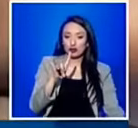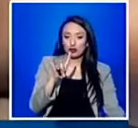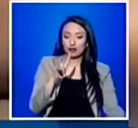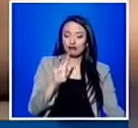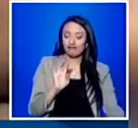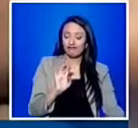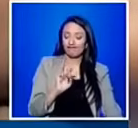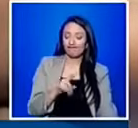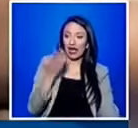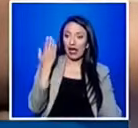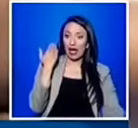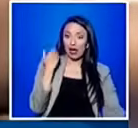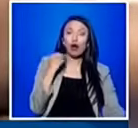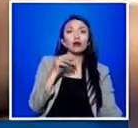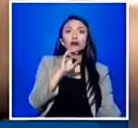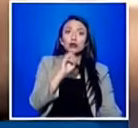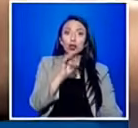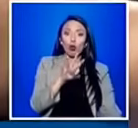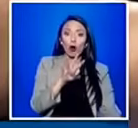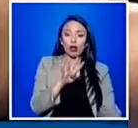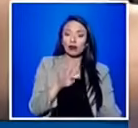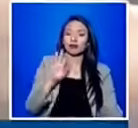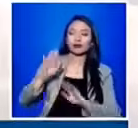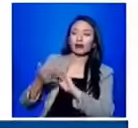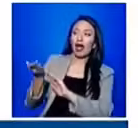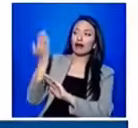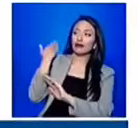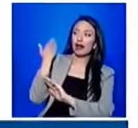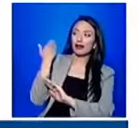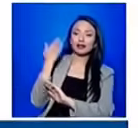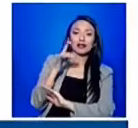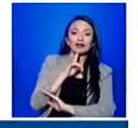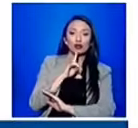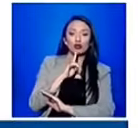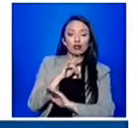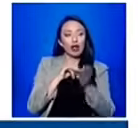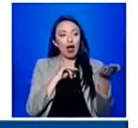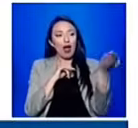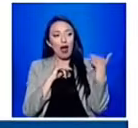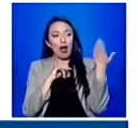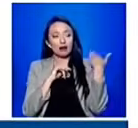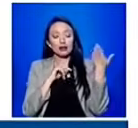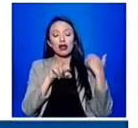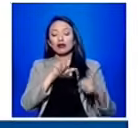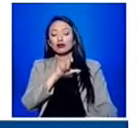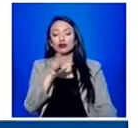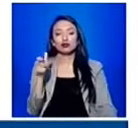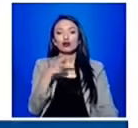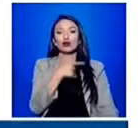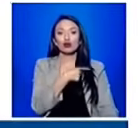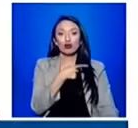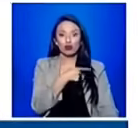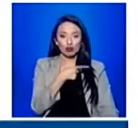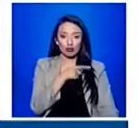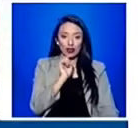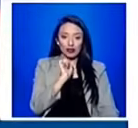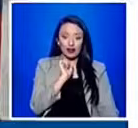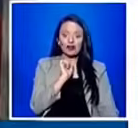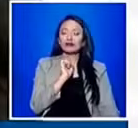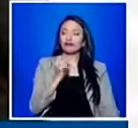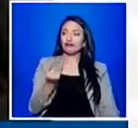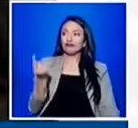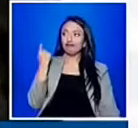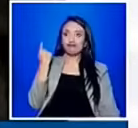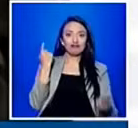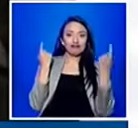de 12.04 segundos y dejando atrás a la estadounidense Brittany Mason y a la